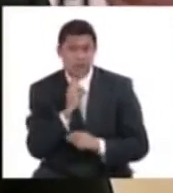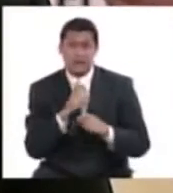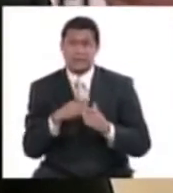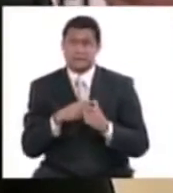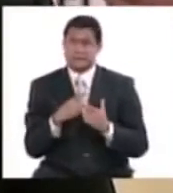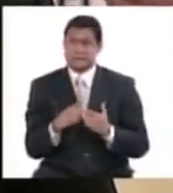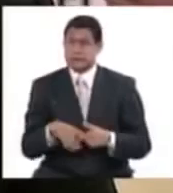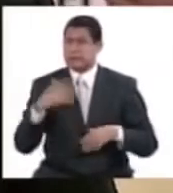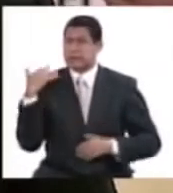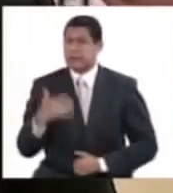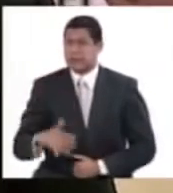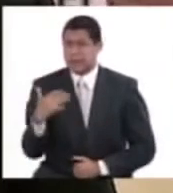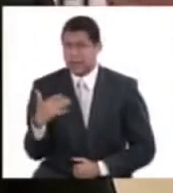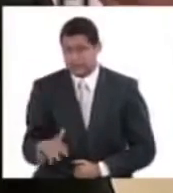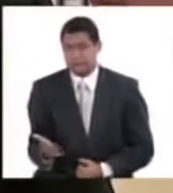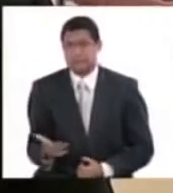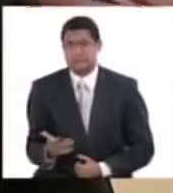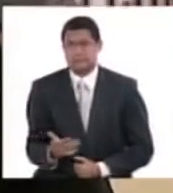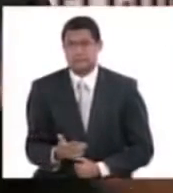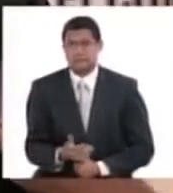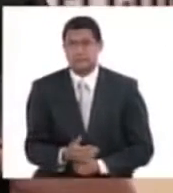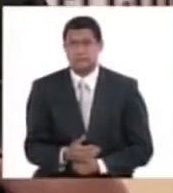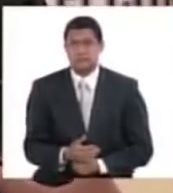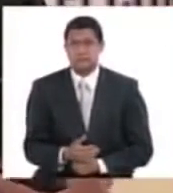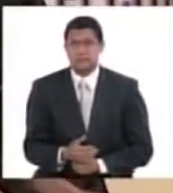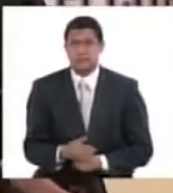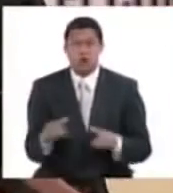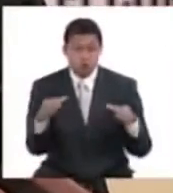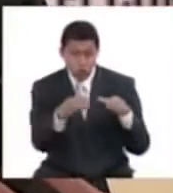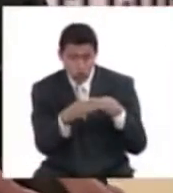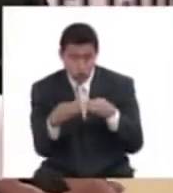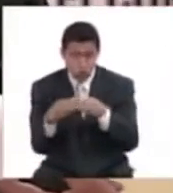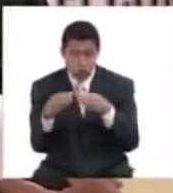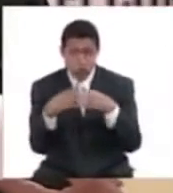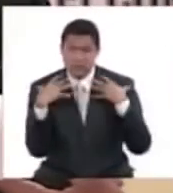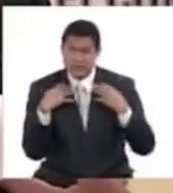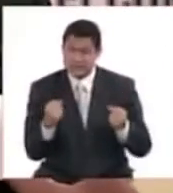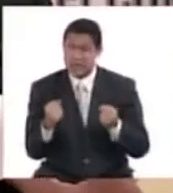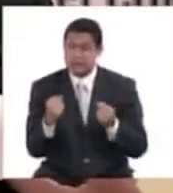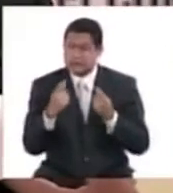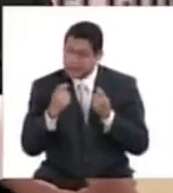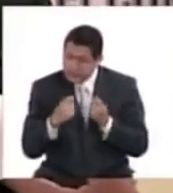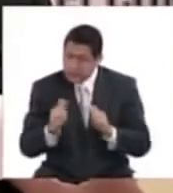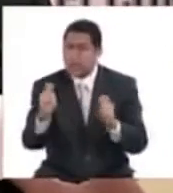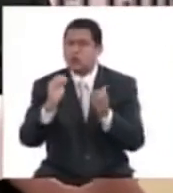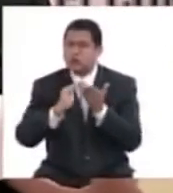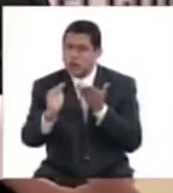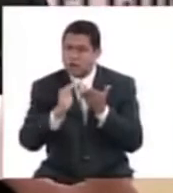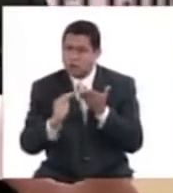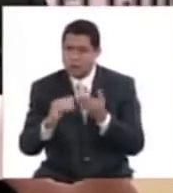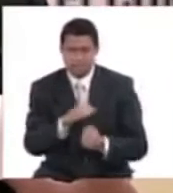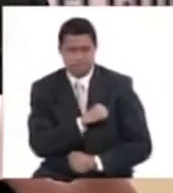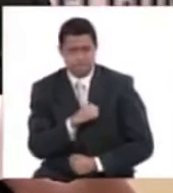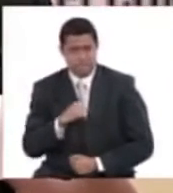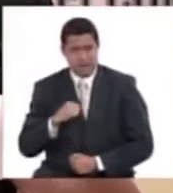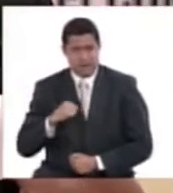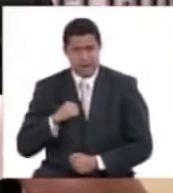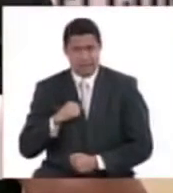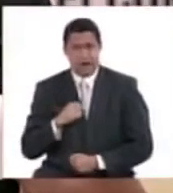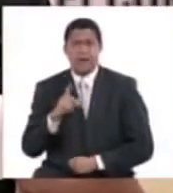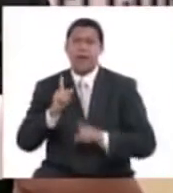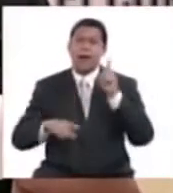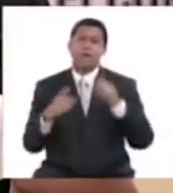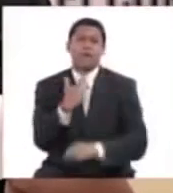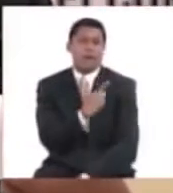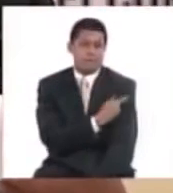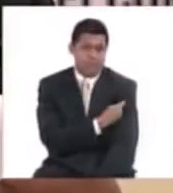es muy grave y los equipos de salud están tratando de resolver de manera privada la colocación de las